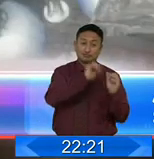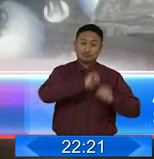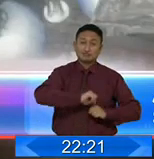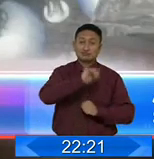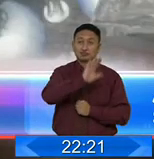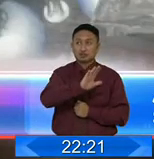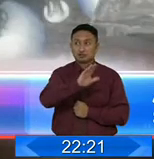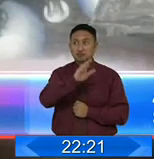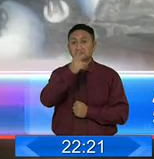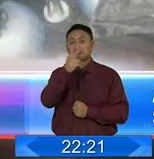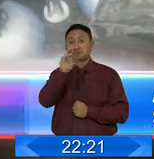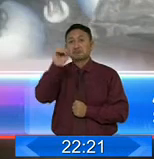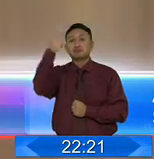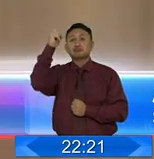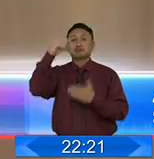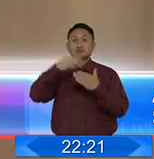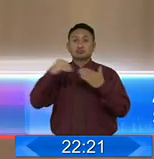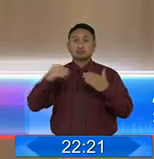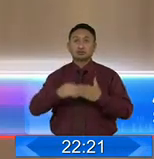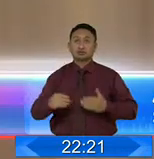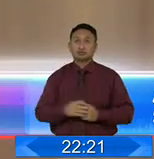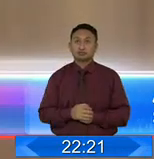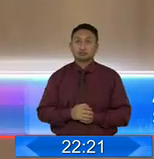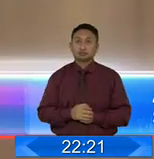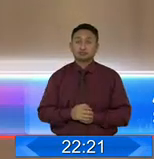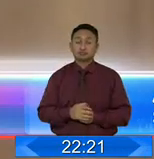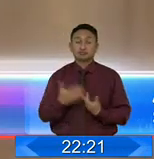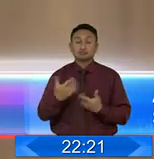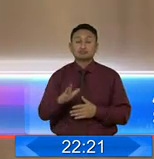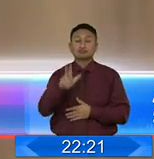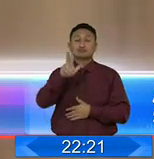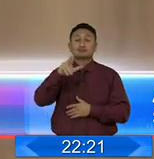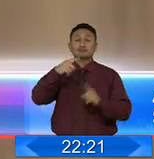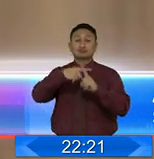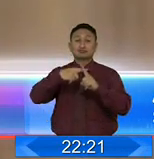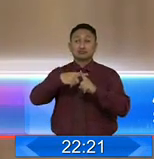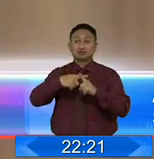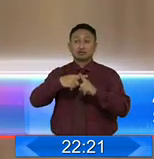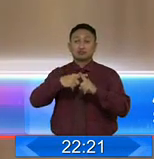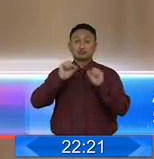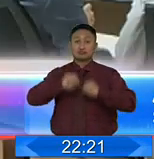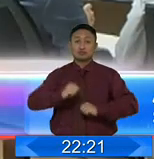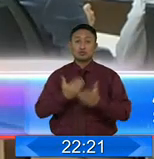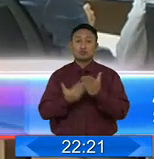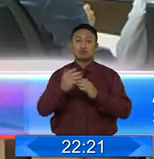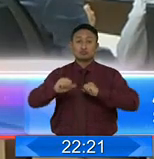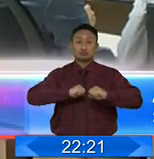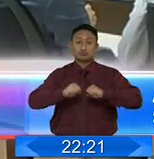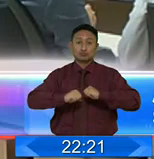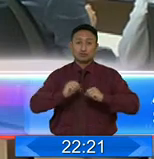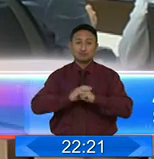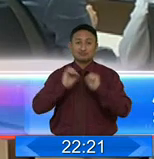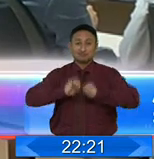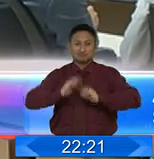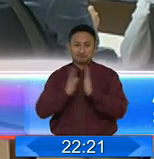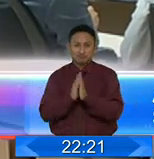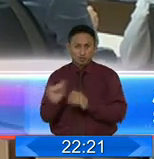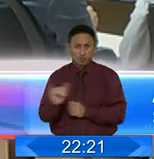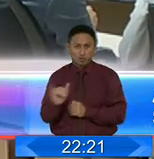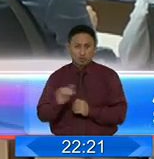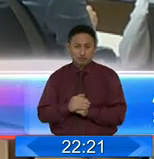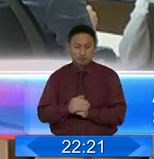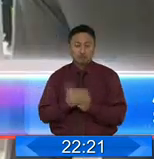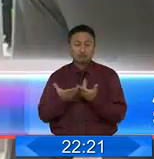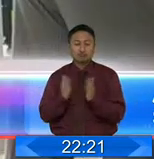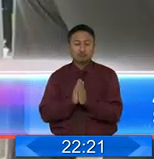hasta 20 millones de dólares. A las 15:30 se instaló una nueva diligencia con la misma petición,